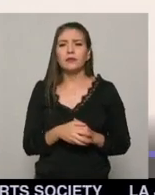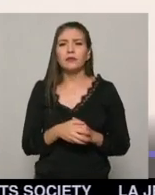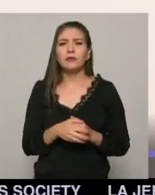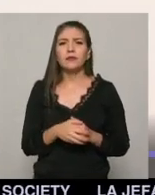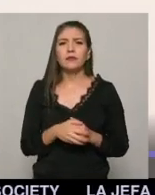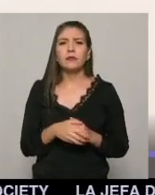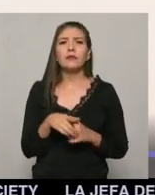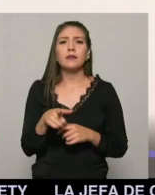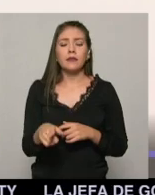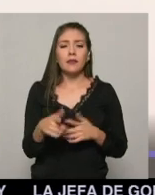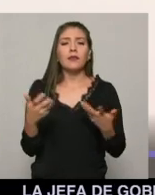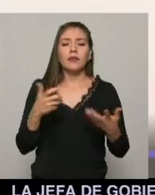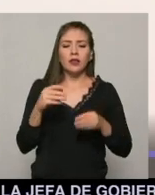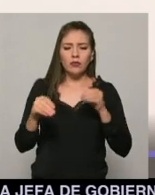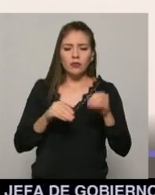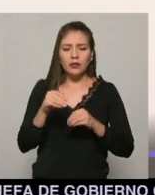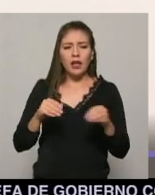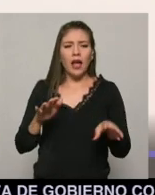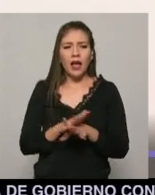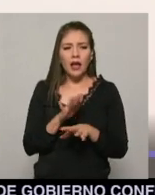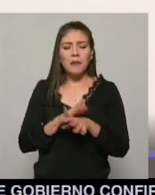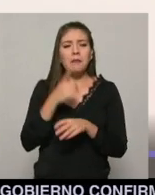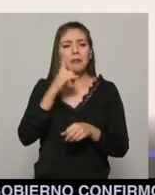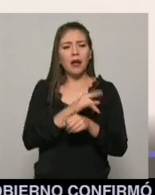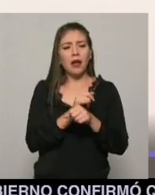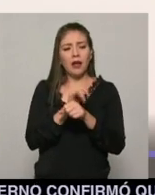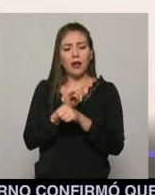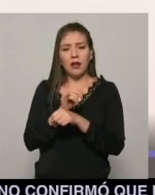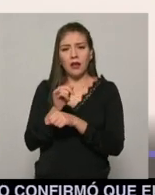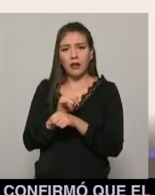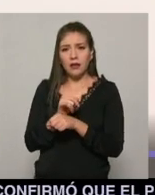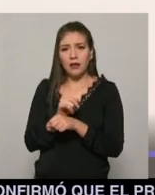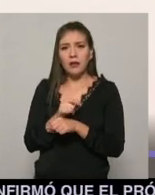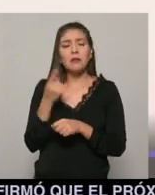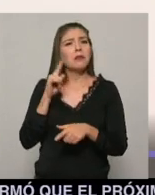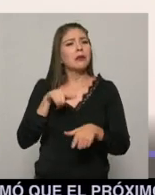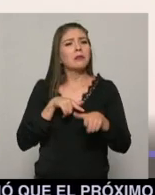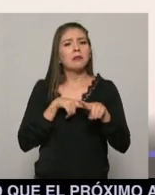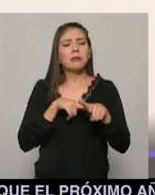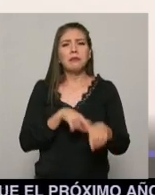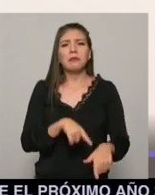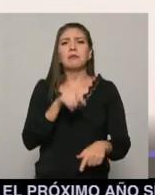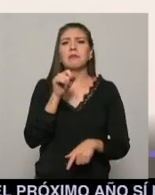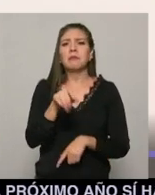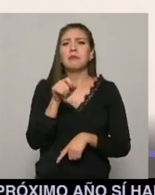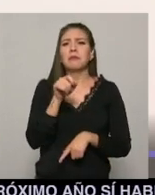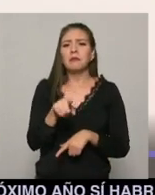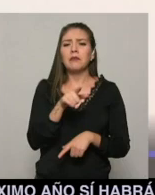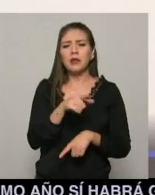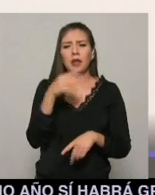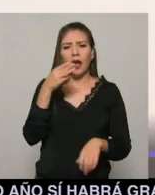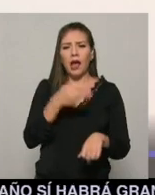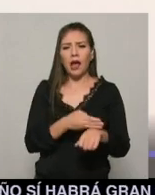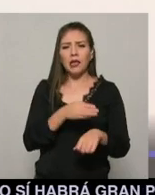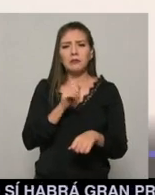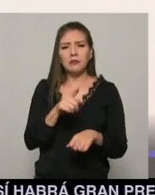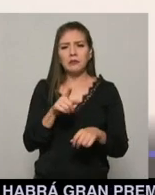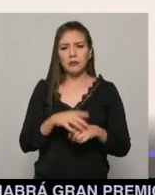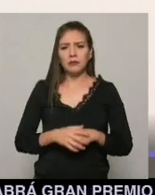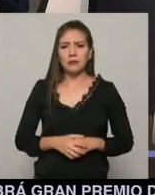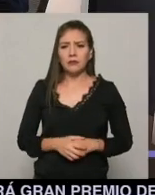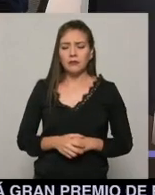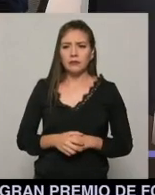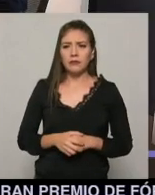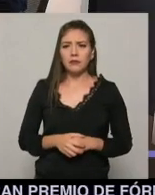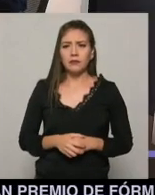hacer la investigación. El tema, y es algo preocupante, es que siguen los mismos resultados en materia de impunidad.